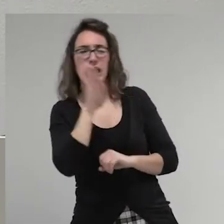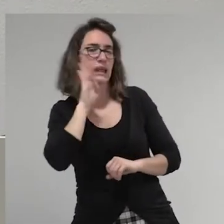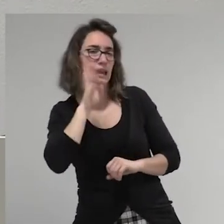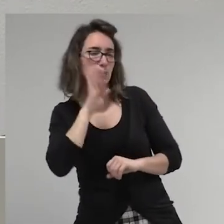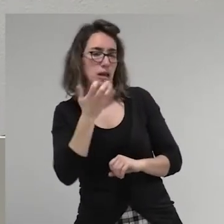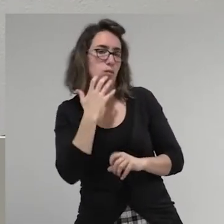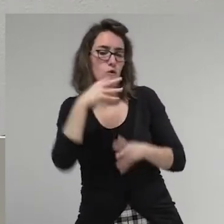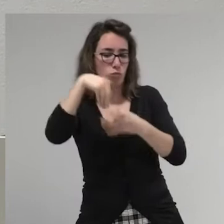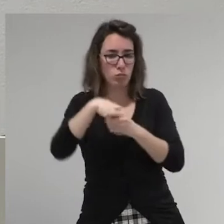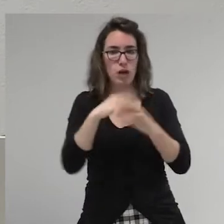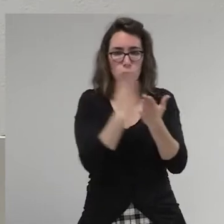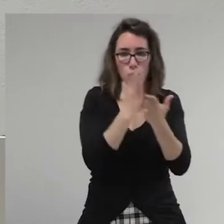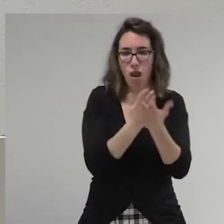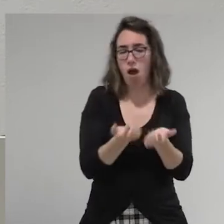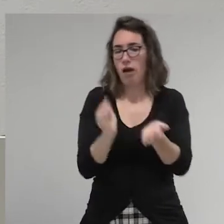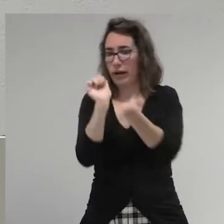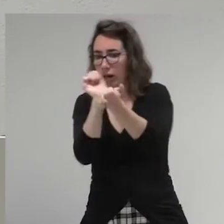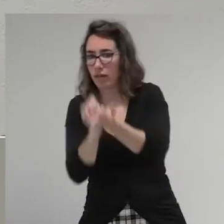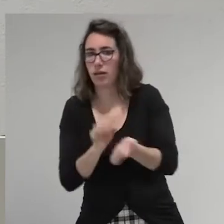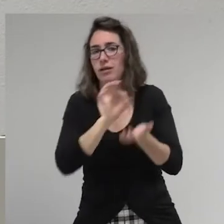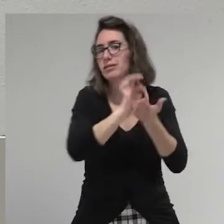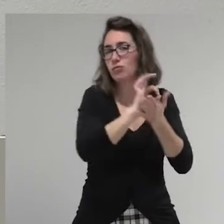las cárceles, en servicios sociales, en